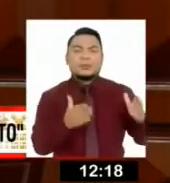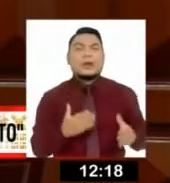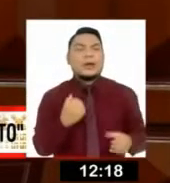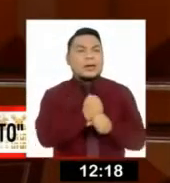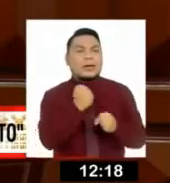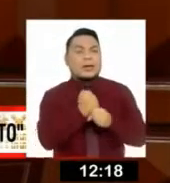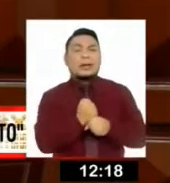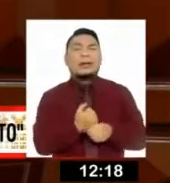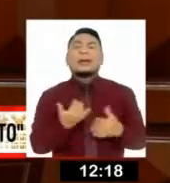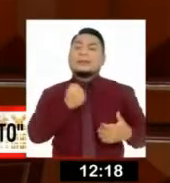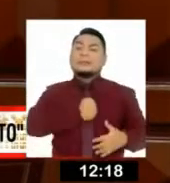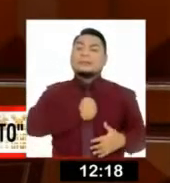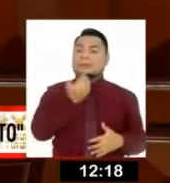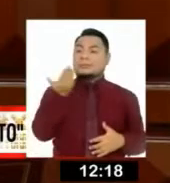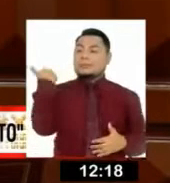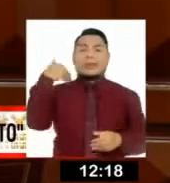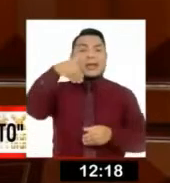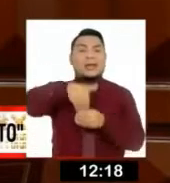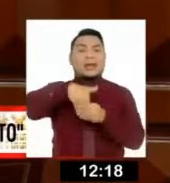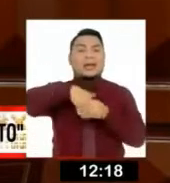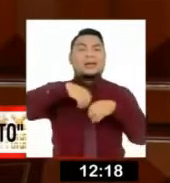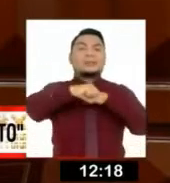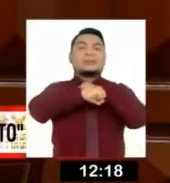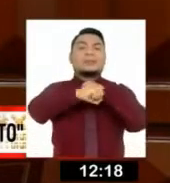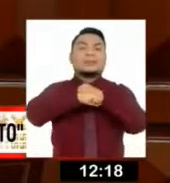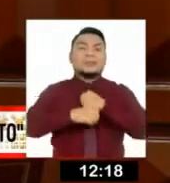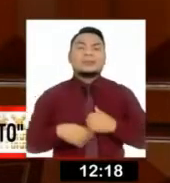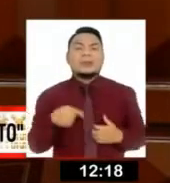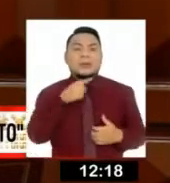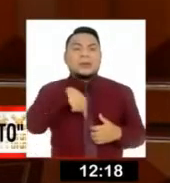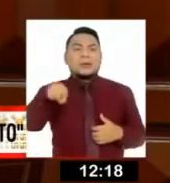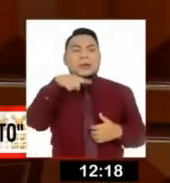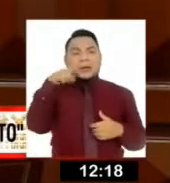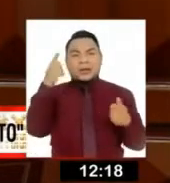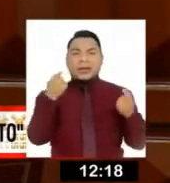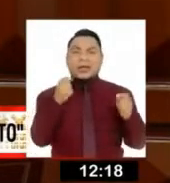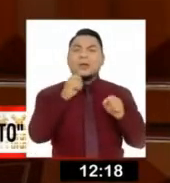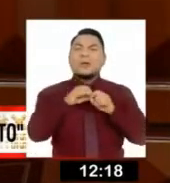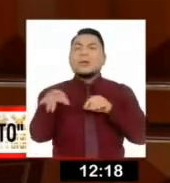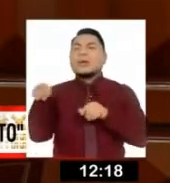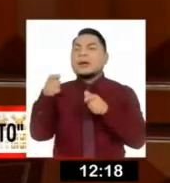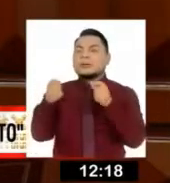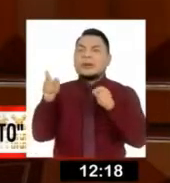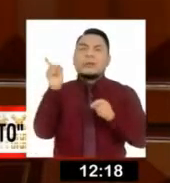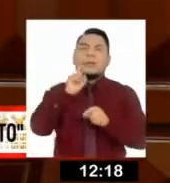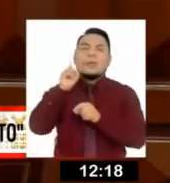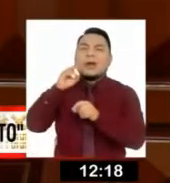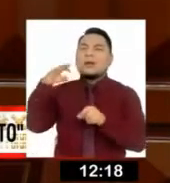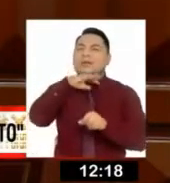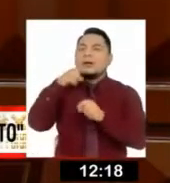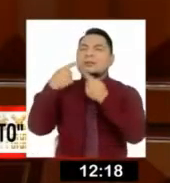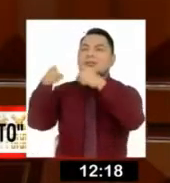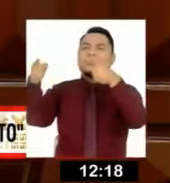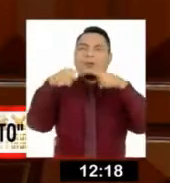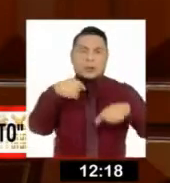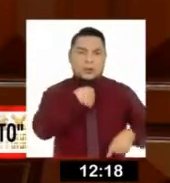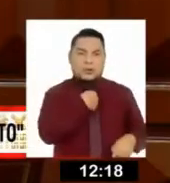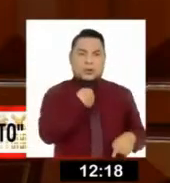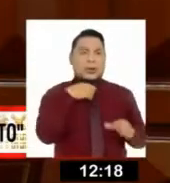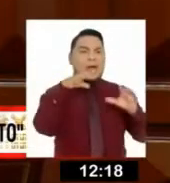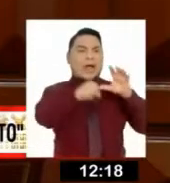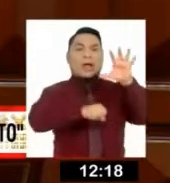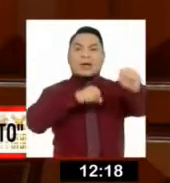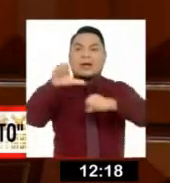Lamentablemente, durante la campaña electoral, se ha tratado de asustar a la población con el cuento que queríamos expropiar